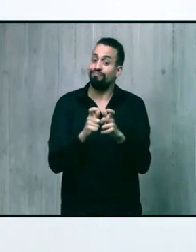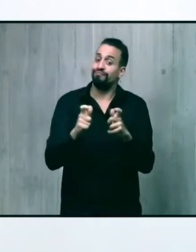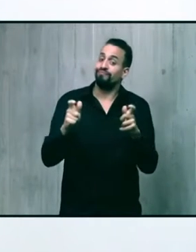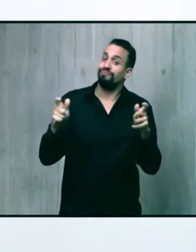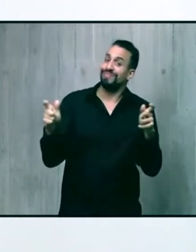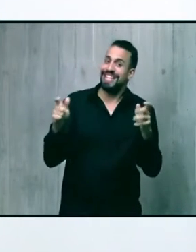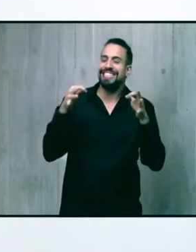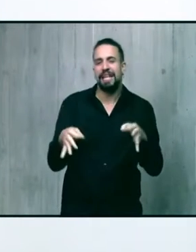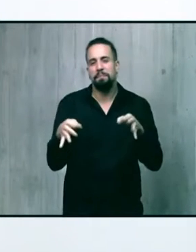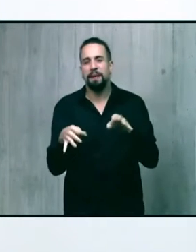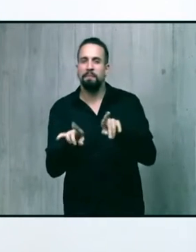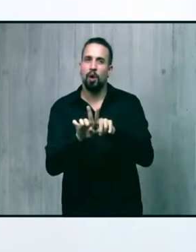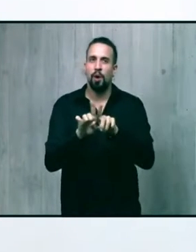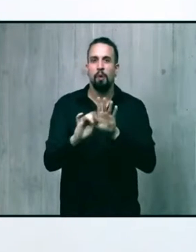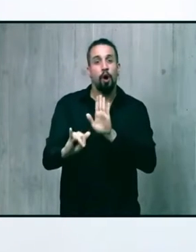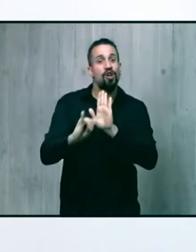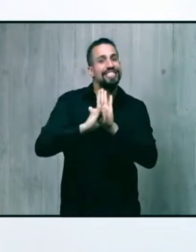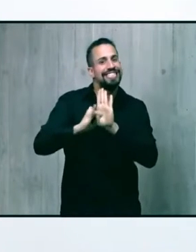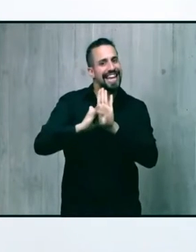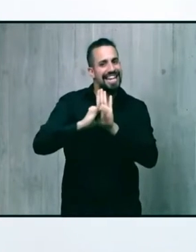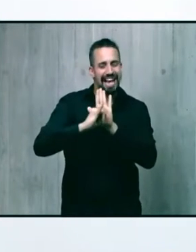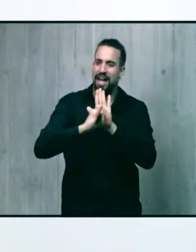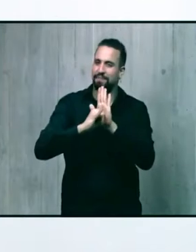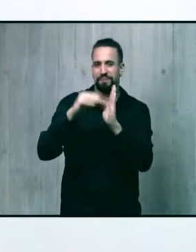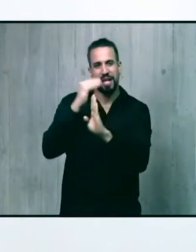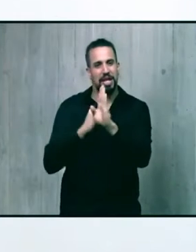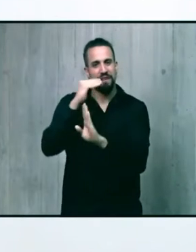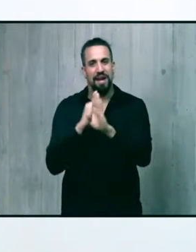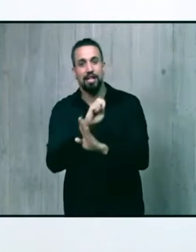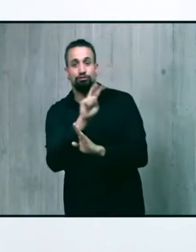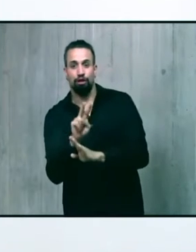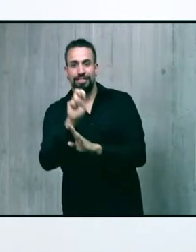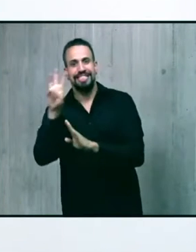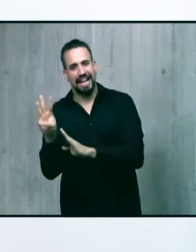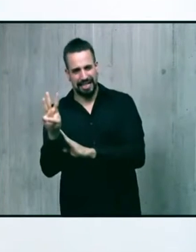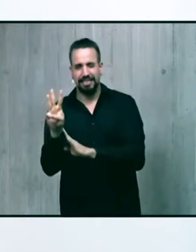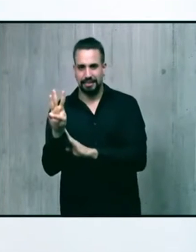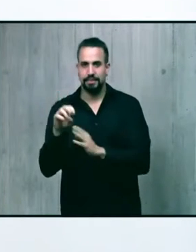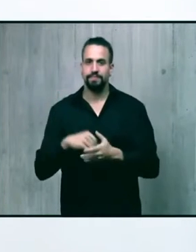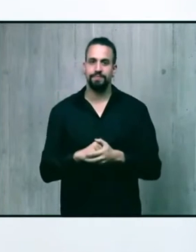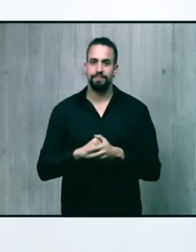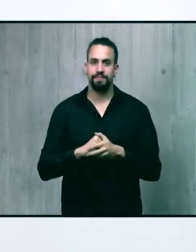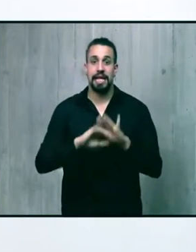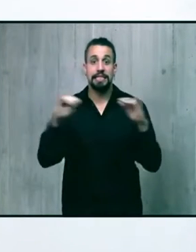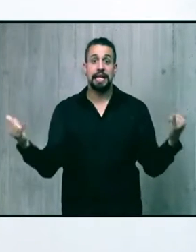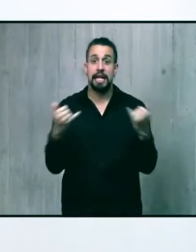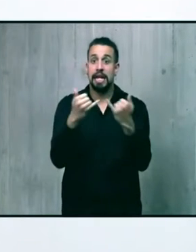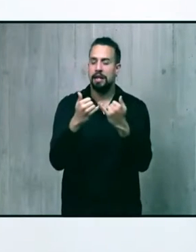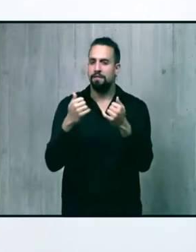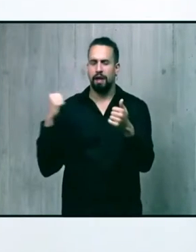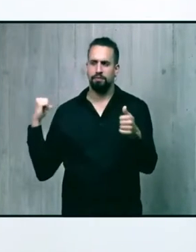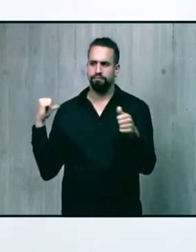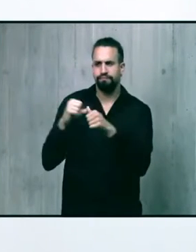frontera de lo que es la incidencia en los niveles 2 y 3. Tenerife ha estado durante muchos